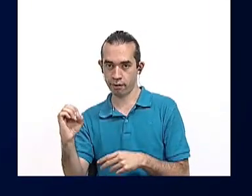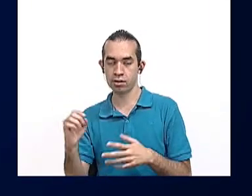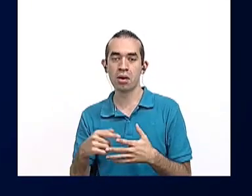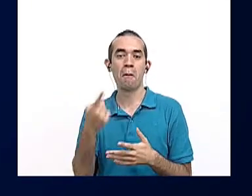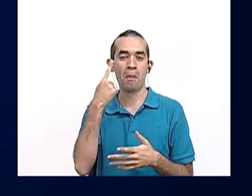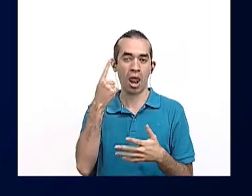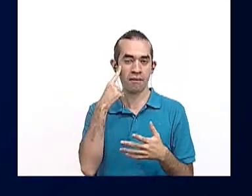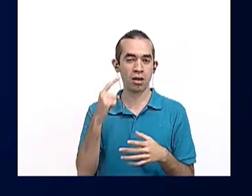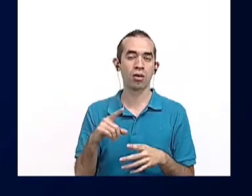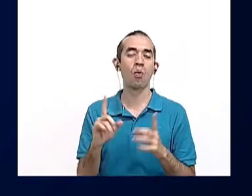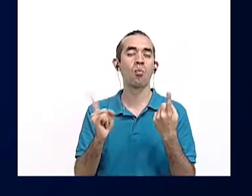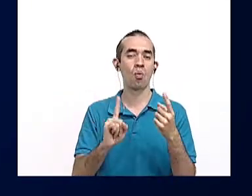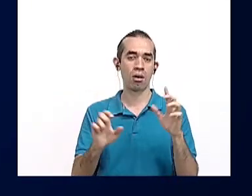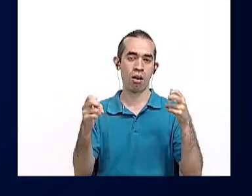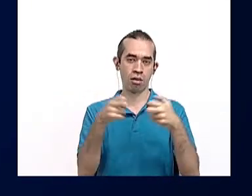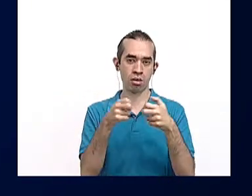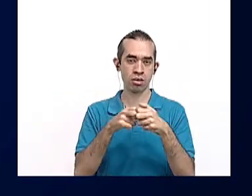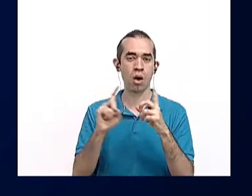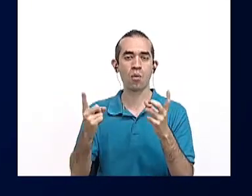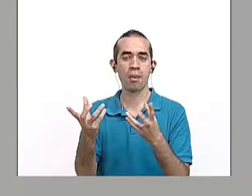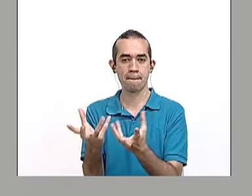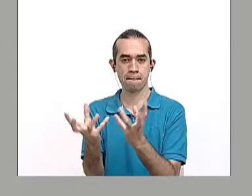su masa.